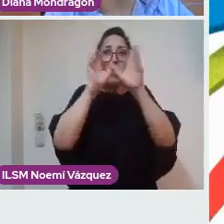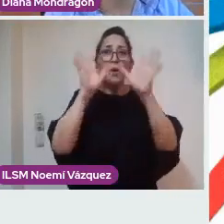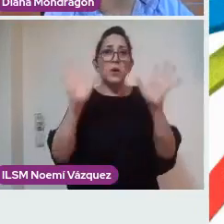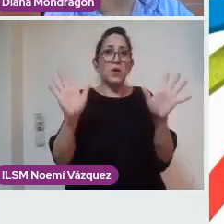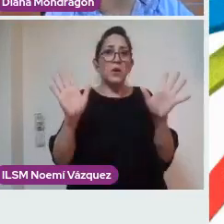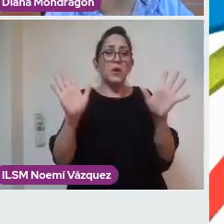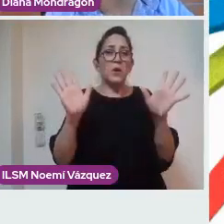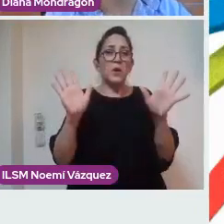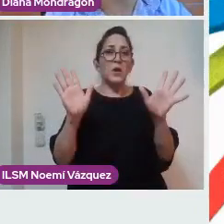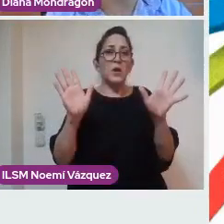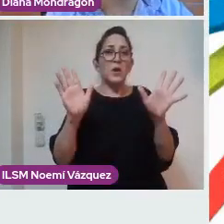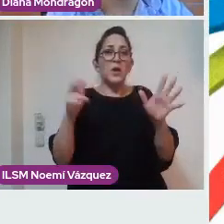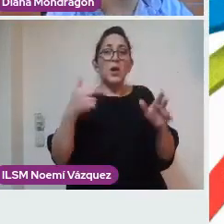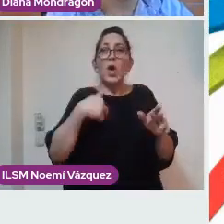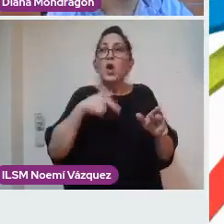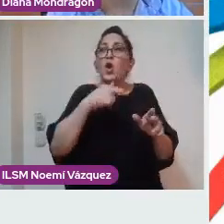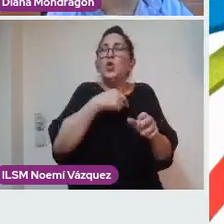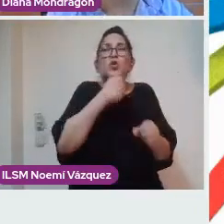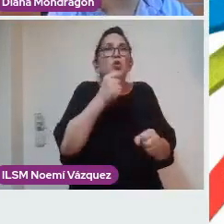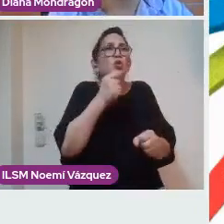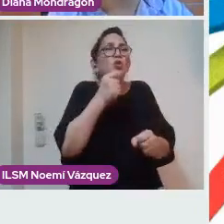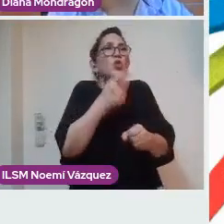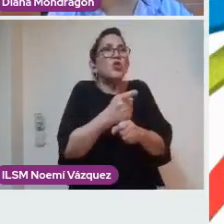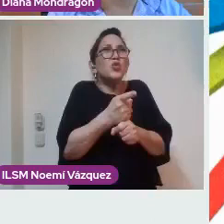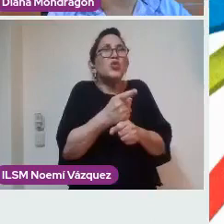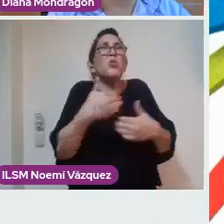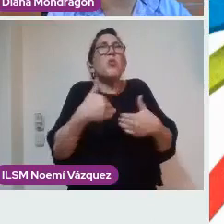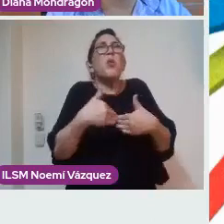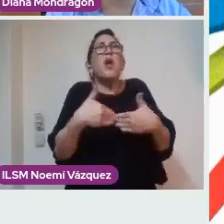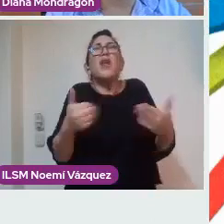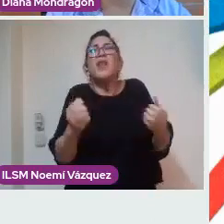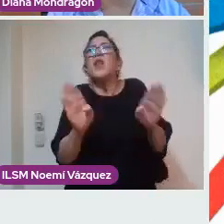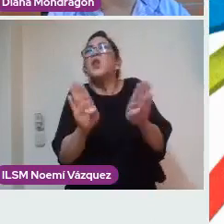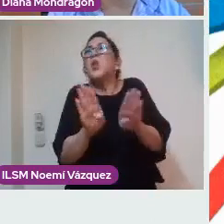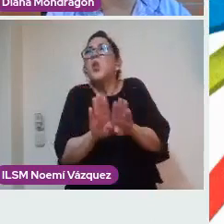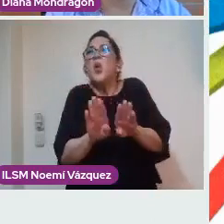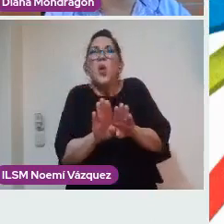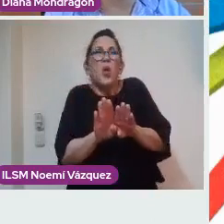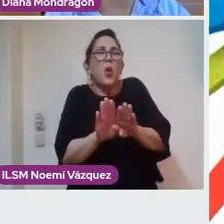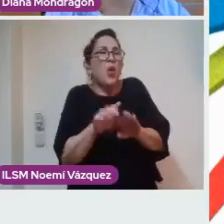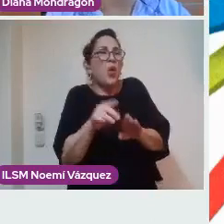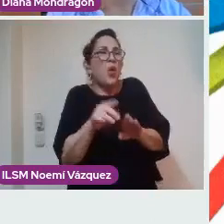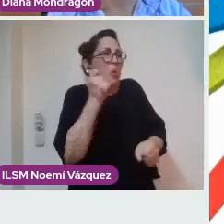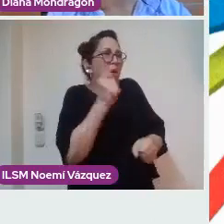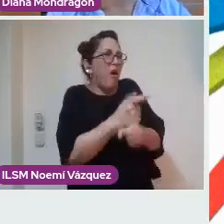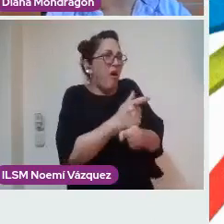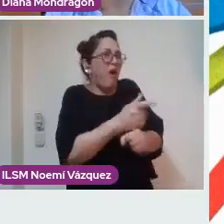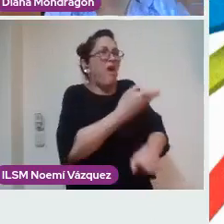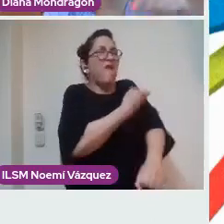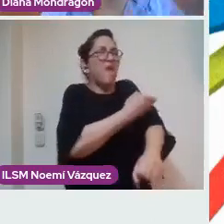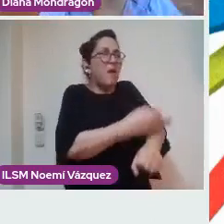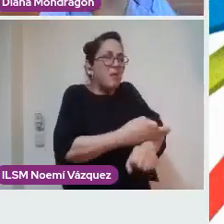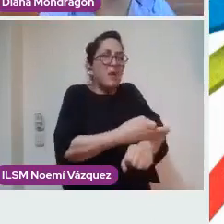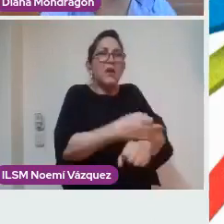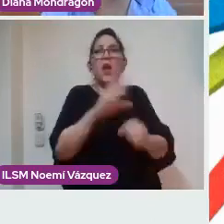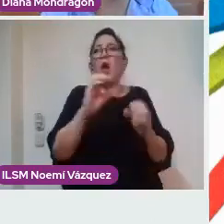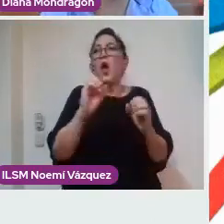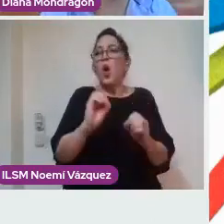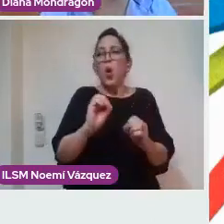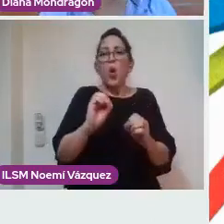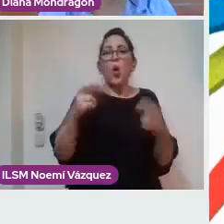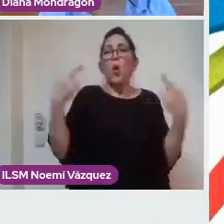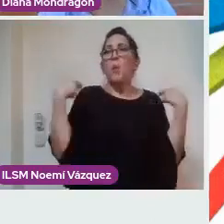cuál es la percepción, en qué concepto tengo a esta familia, a esta escuela, a este docente, puedo